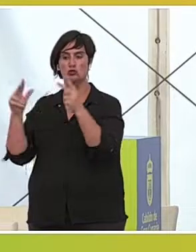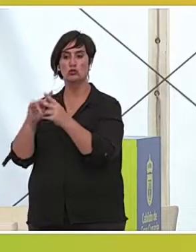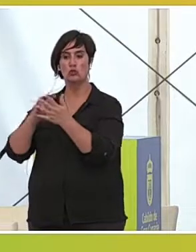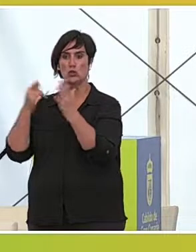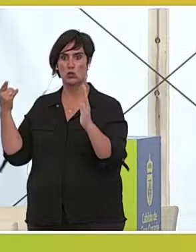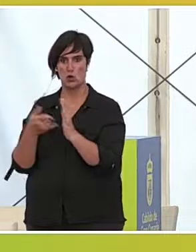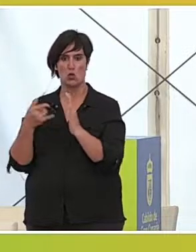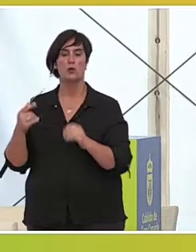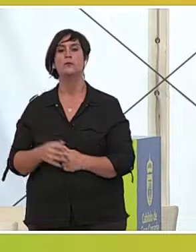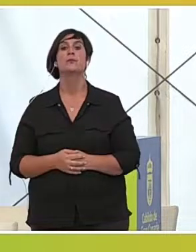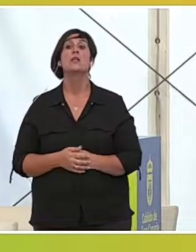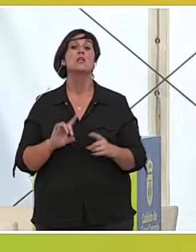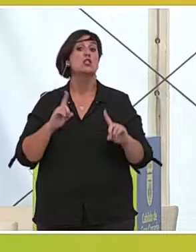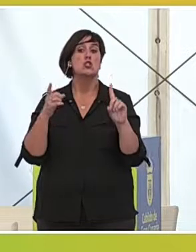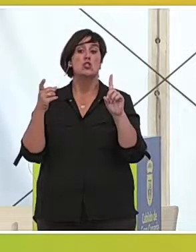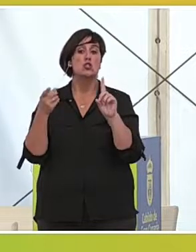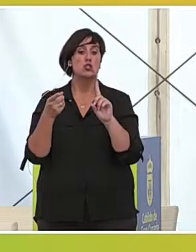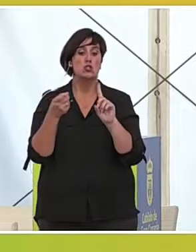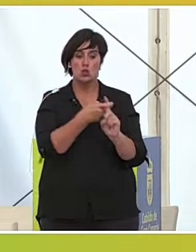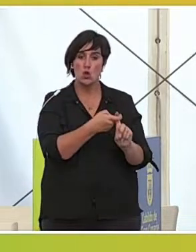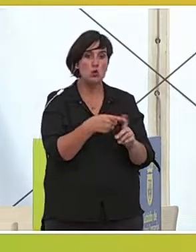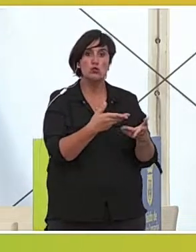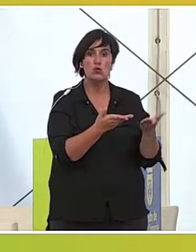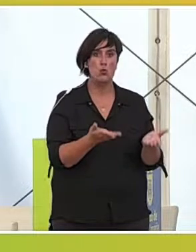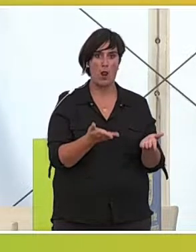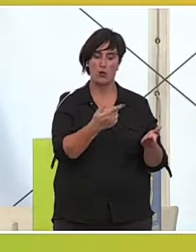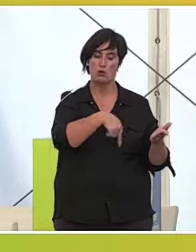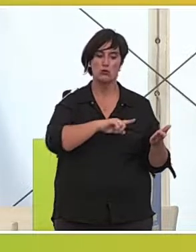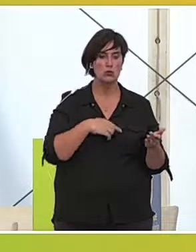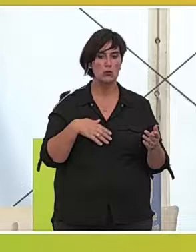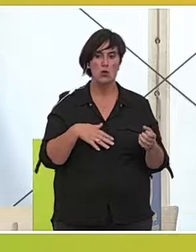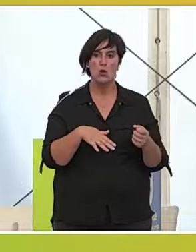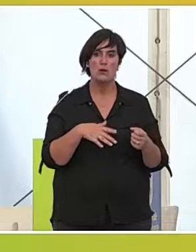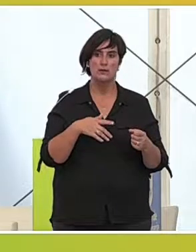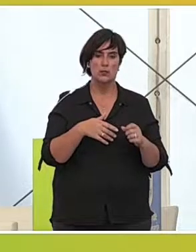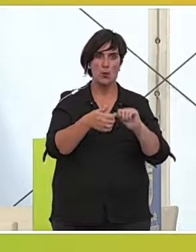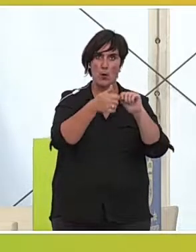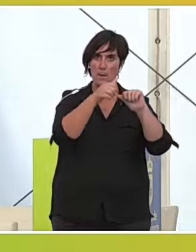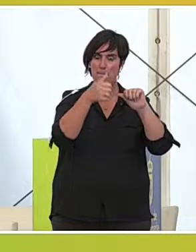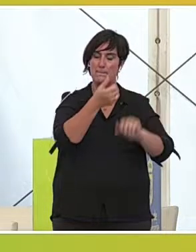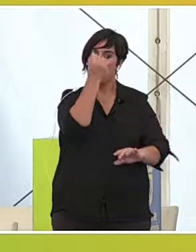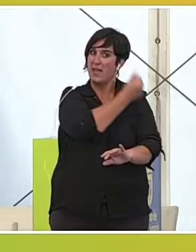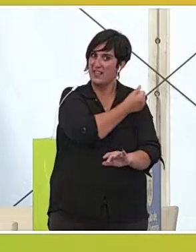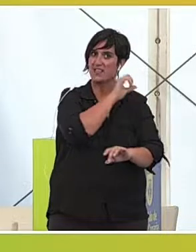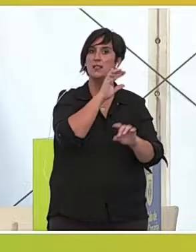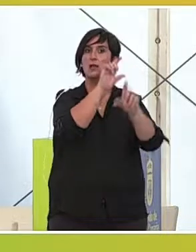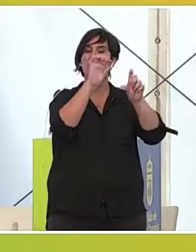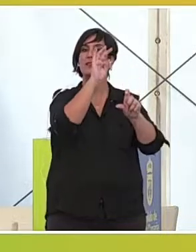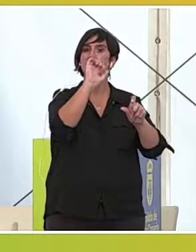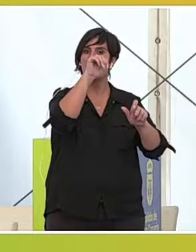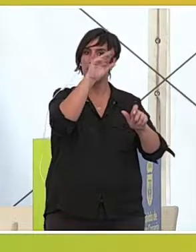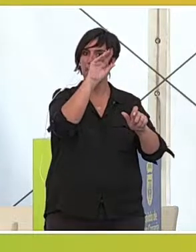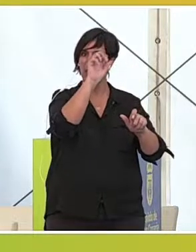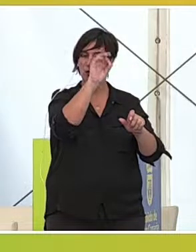¿Cuál es la solución que se aportó? Pues nos basamos en una patente de Tempero que consiste en la